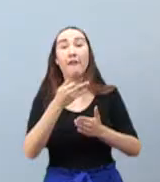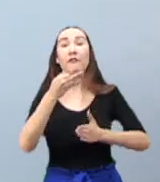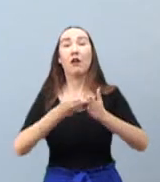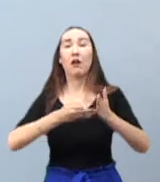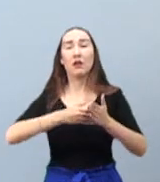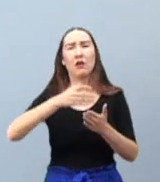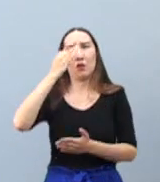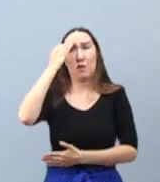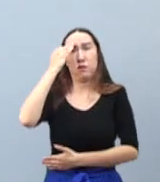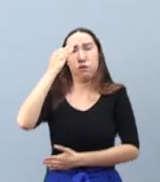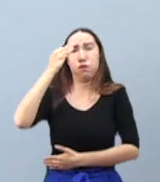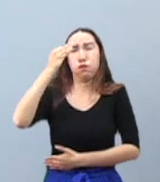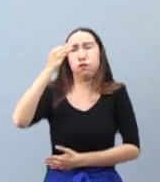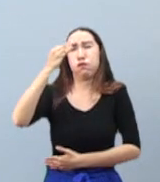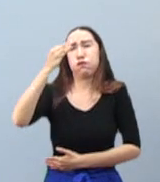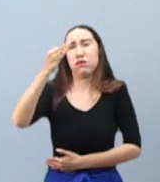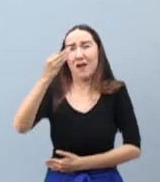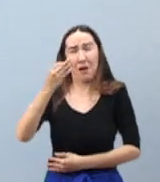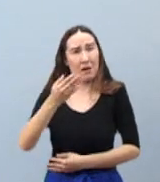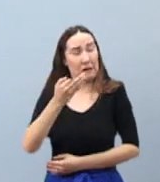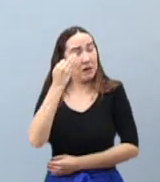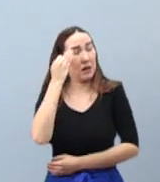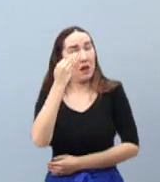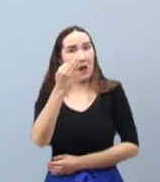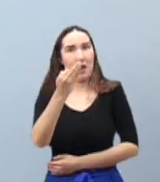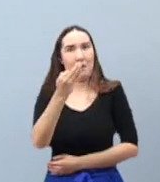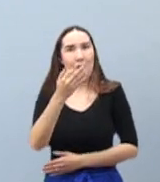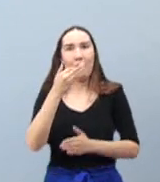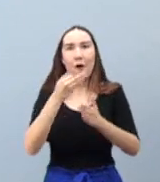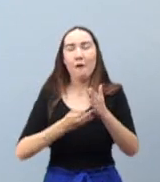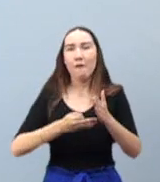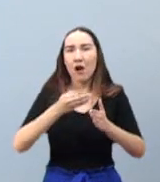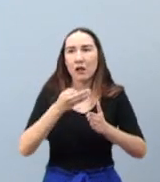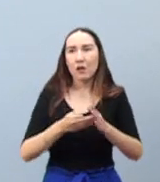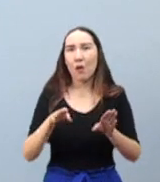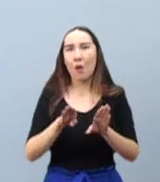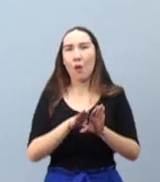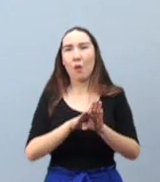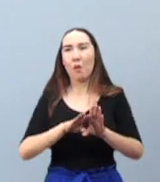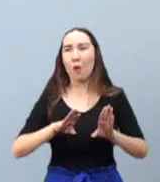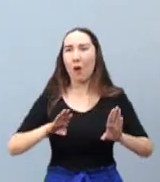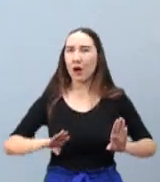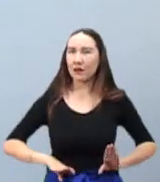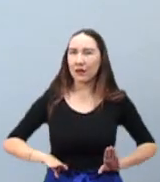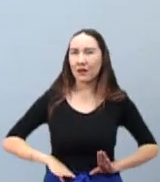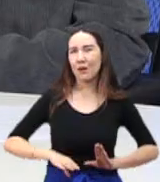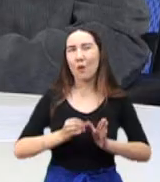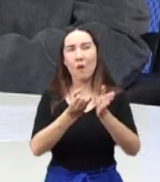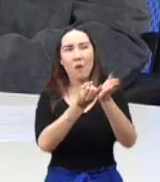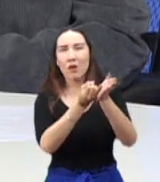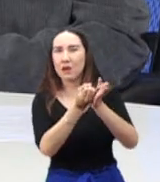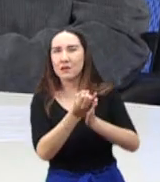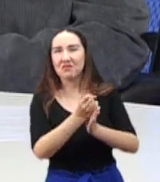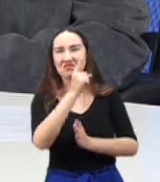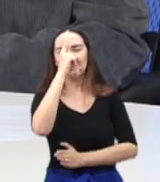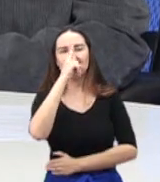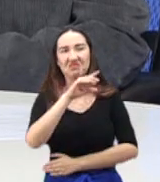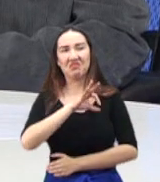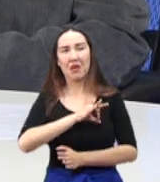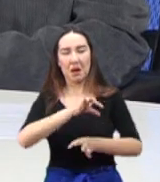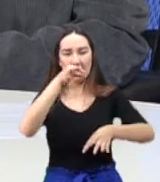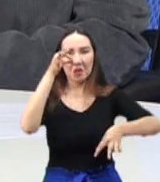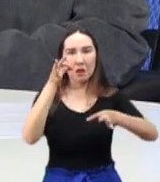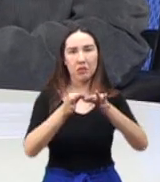Juárez, o tiempo lo tuvieron. Les faltó mucha actitud, les faltó mucha decisión para poderlo llevar a la